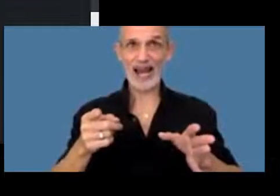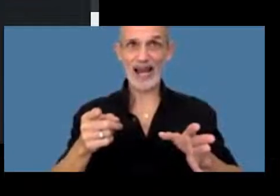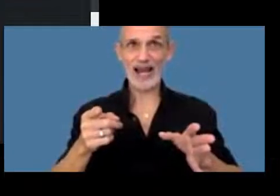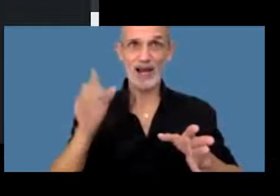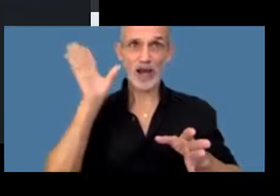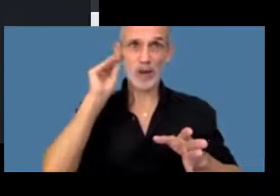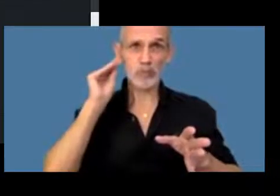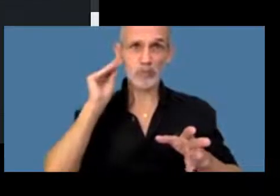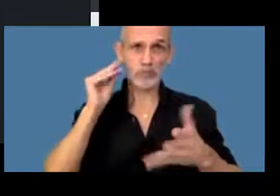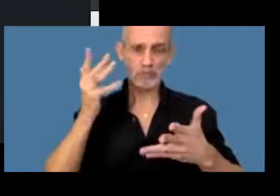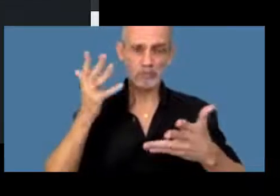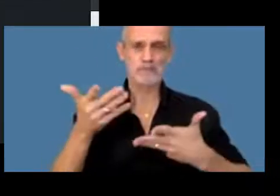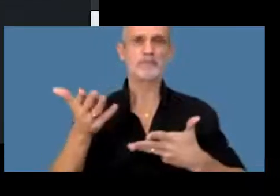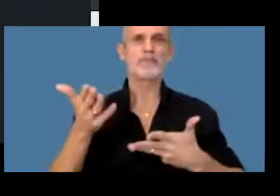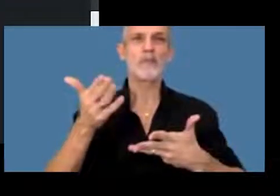Ya llegando un poco al final.